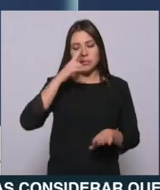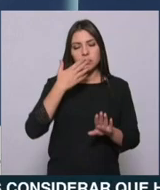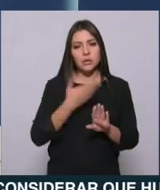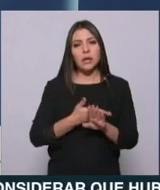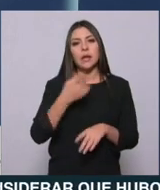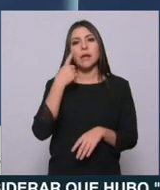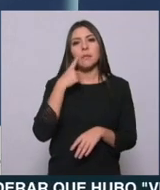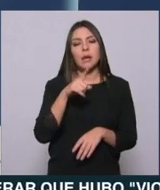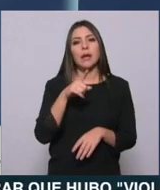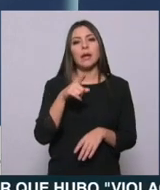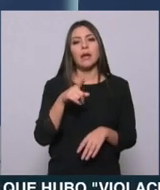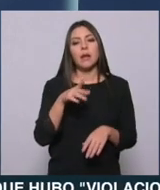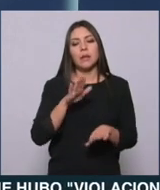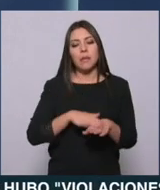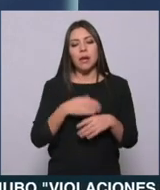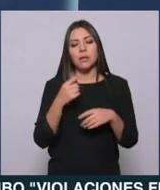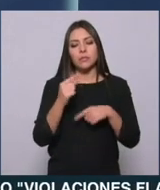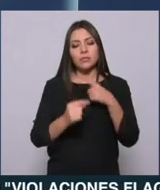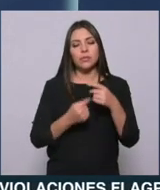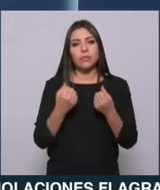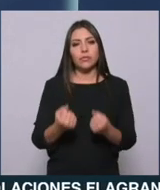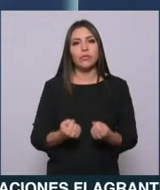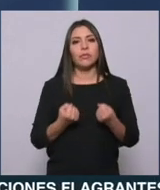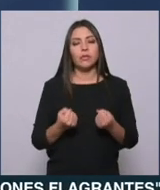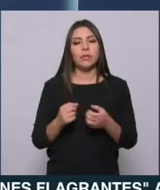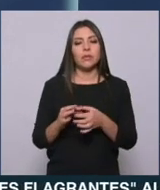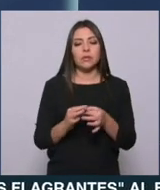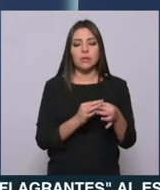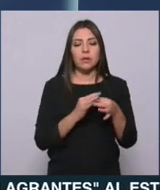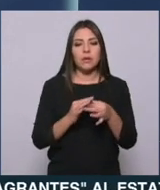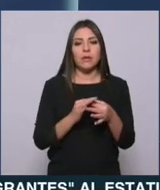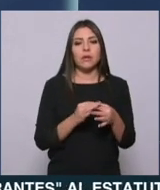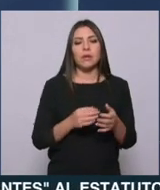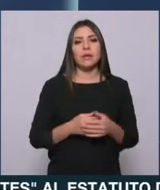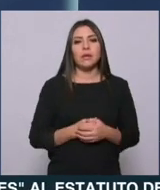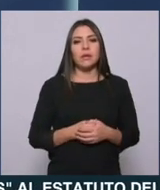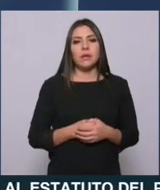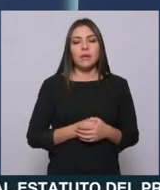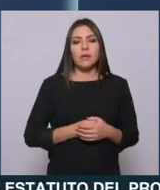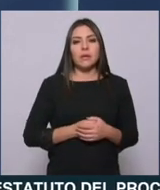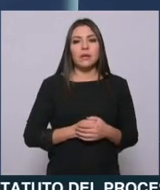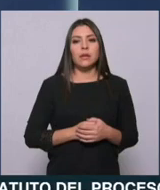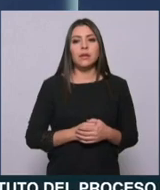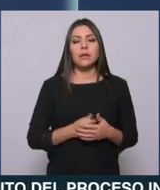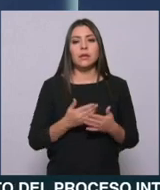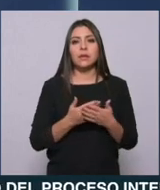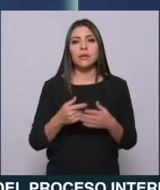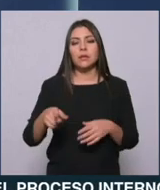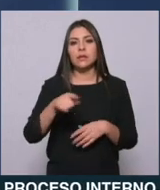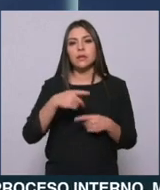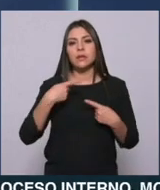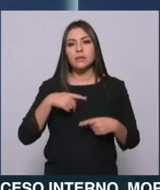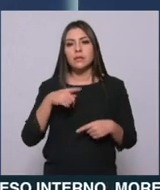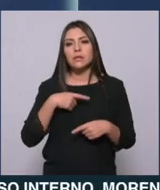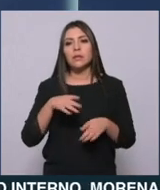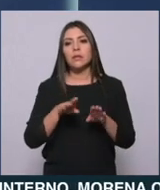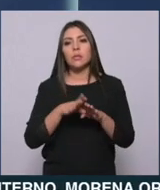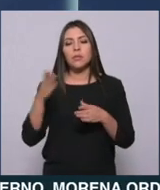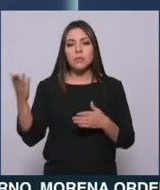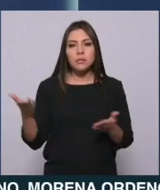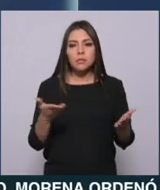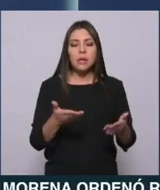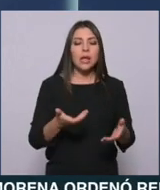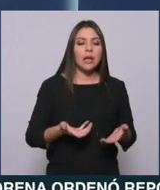diferencias, en unirnos cada vez más y que ustedes nos reciban en los medios, en las calles, en las emergencias, como lo que somos unos